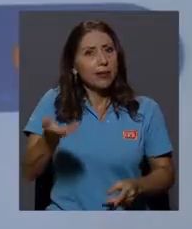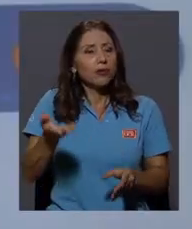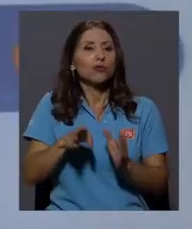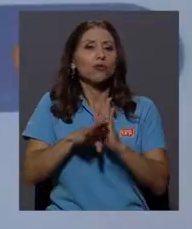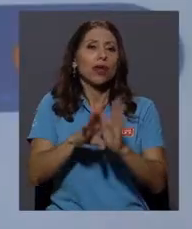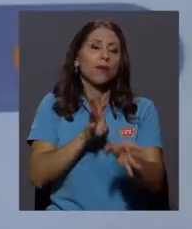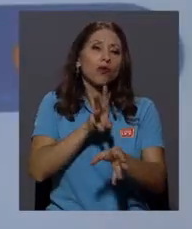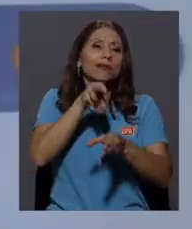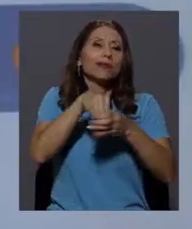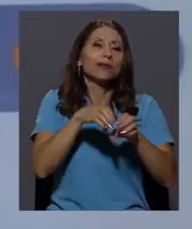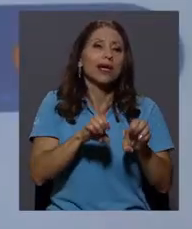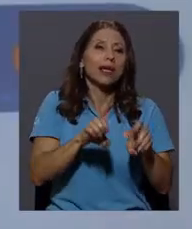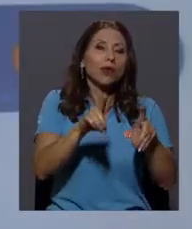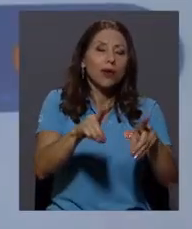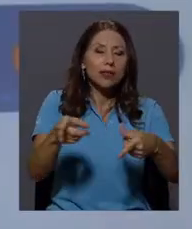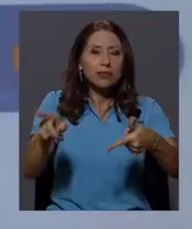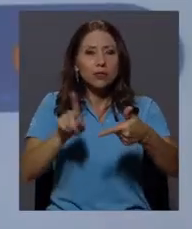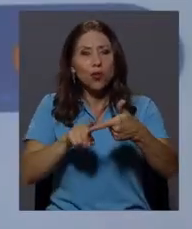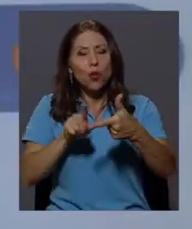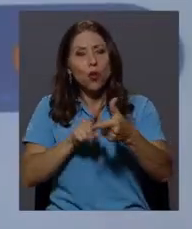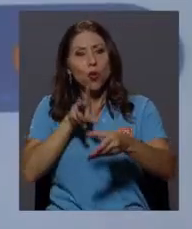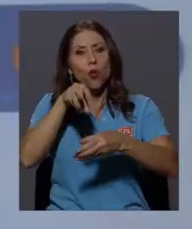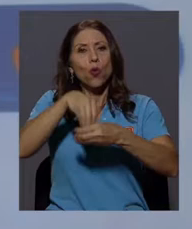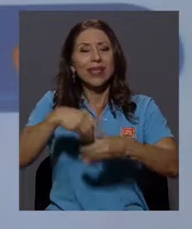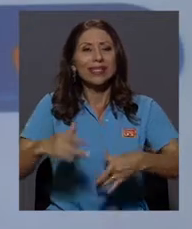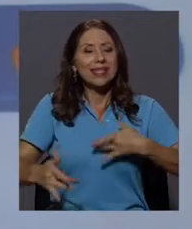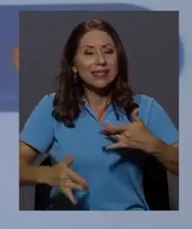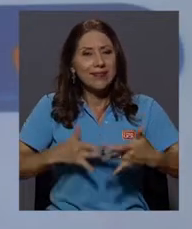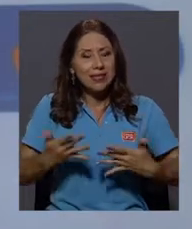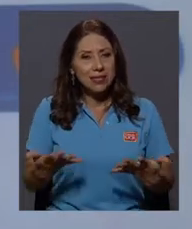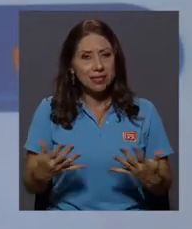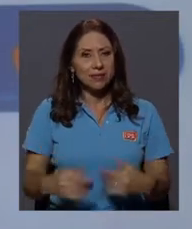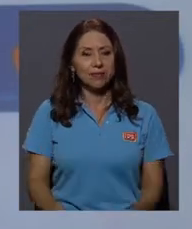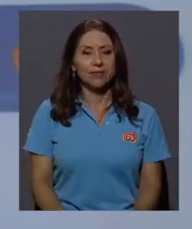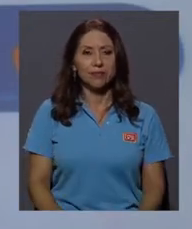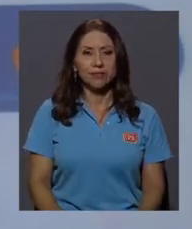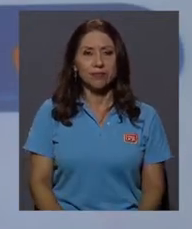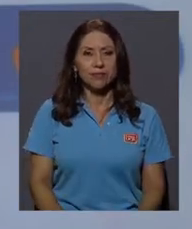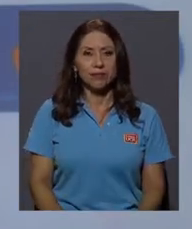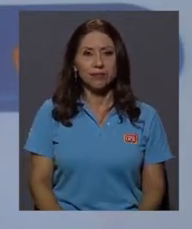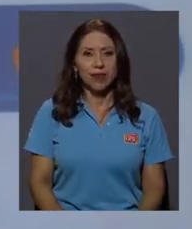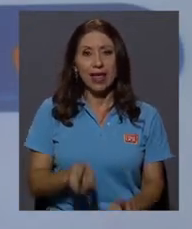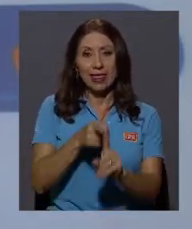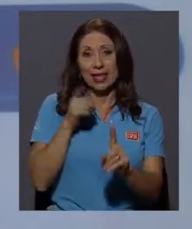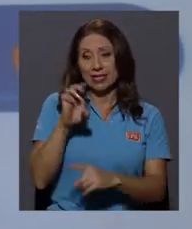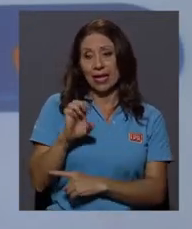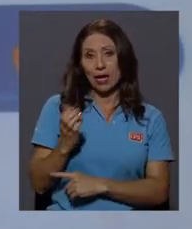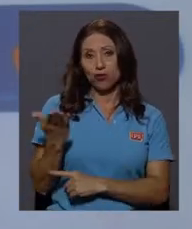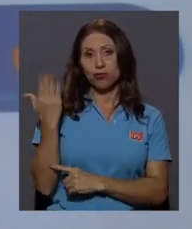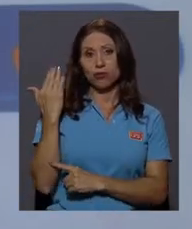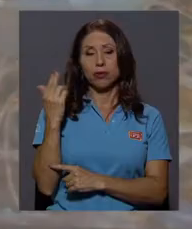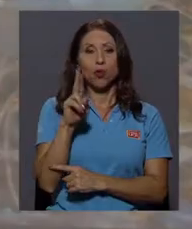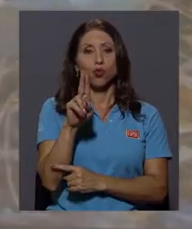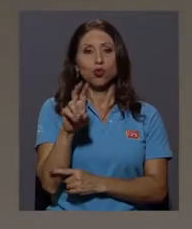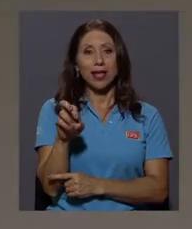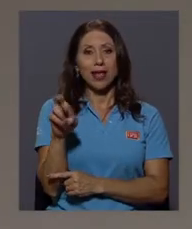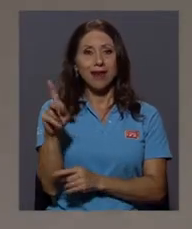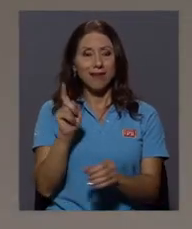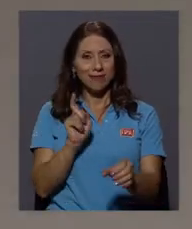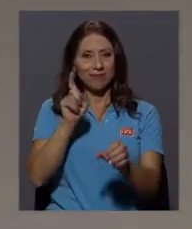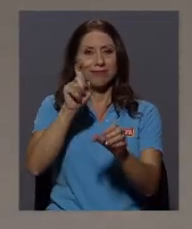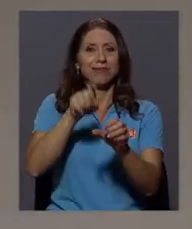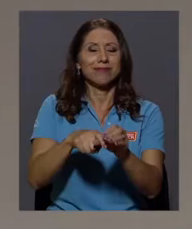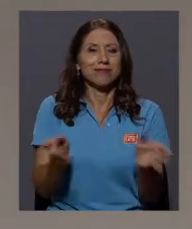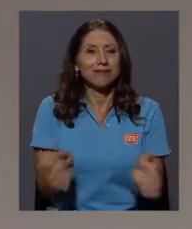el tema de educación e incluye el tema de sensibilización de de enero la ugr se une a esta iniciativa